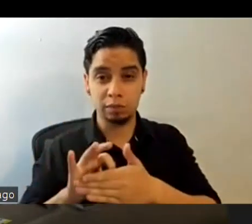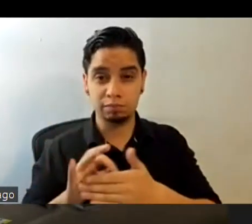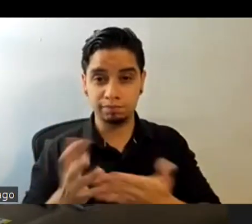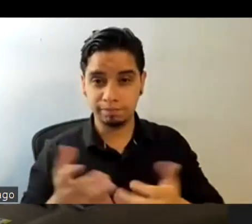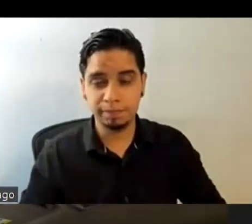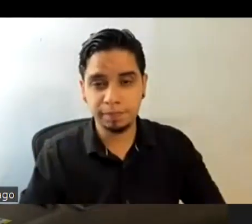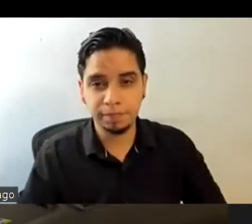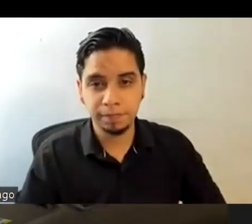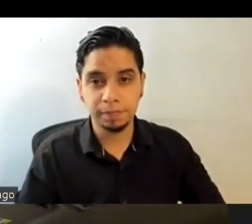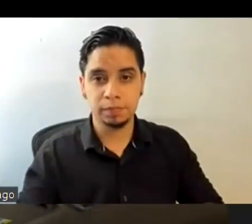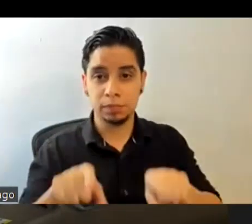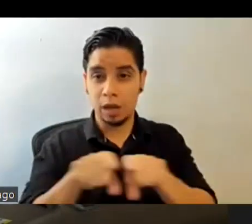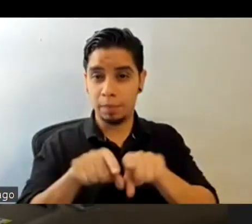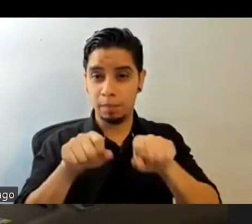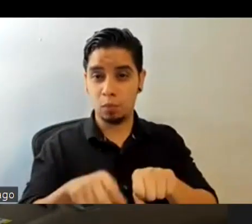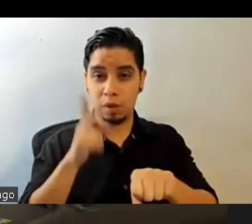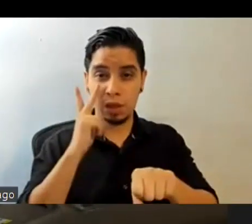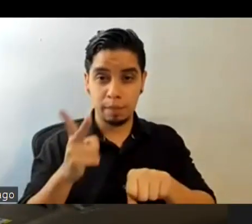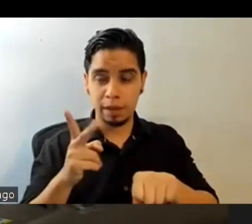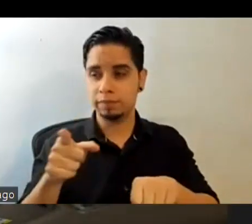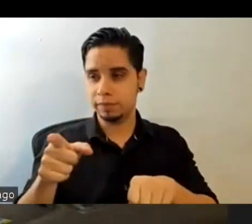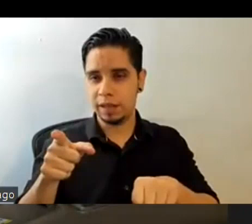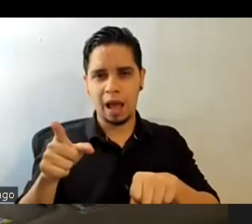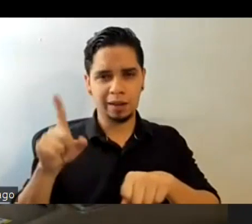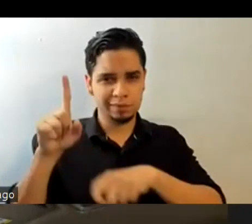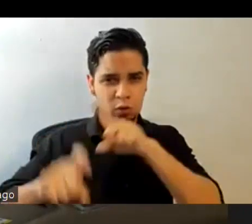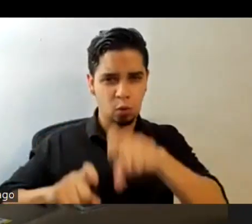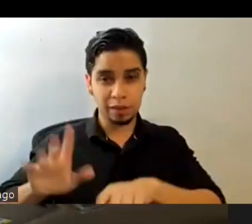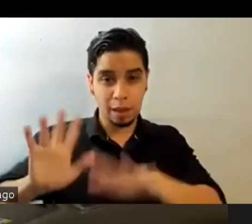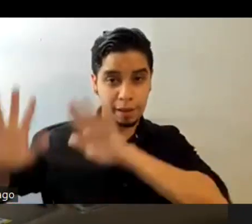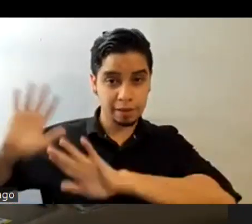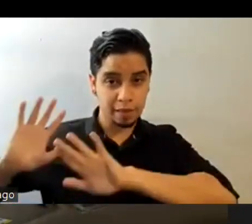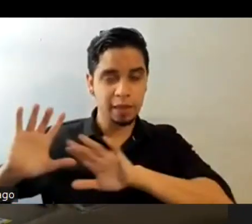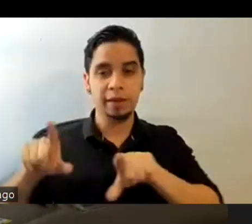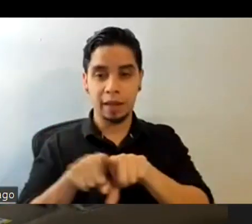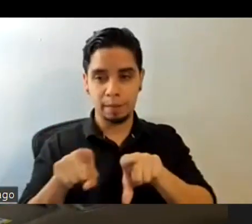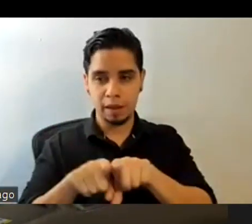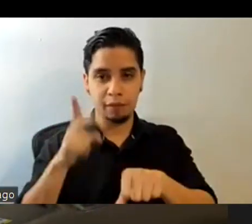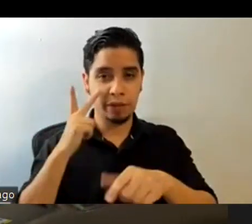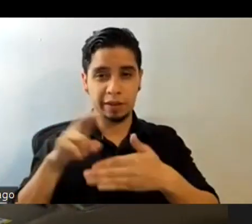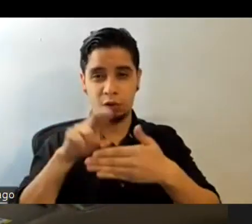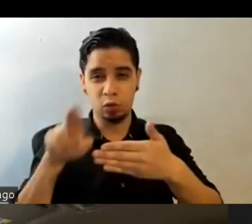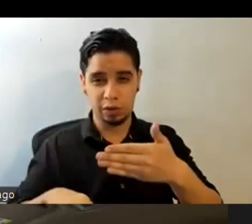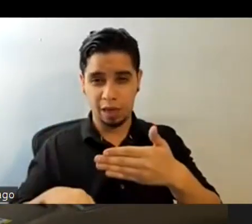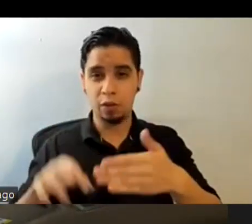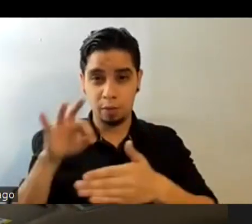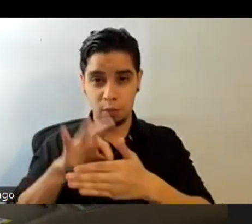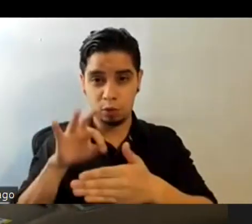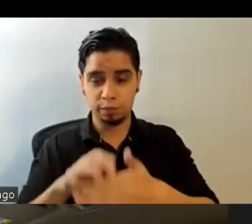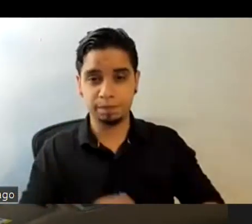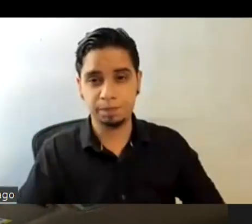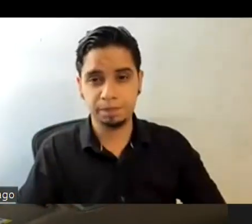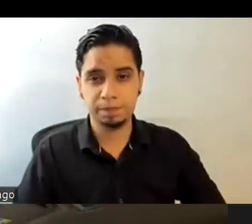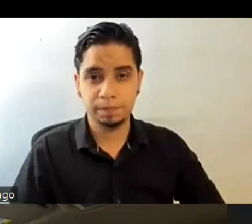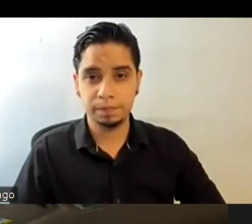también. Puede ver las encuestas pasadas y cómo se comportaron los votos de las diferentes puntuaciones. Recuerde también